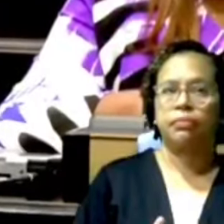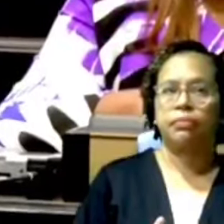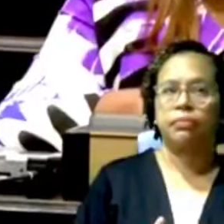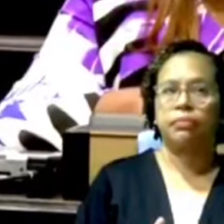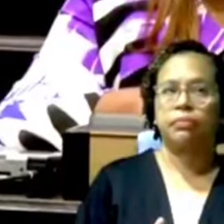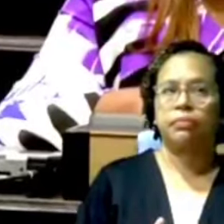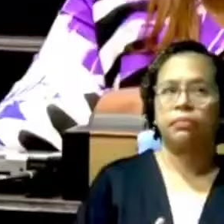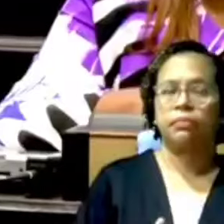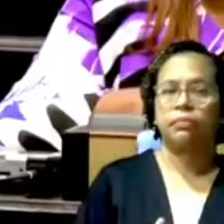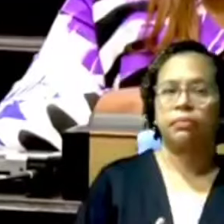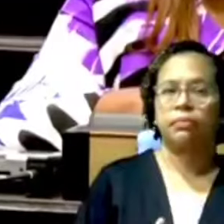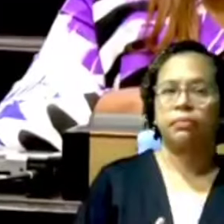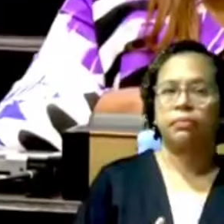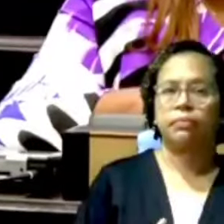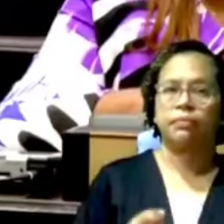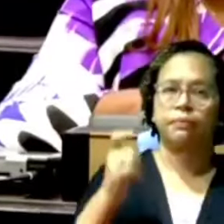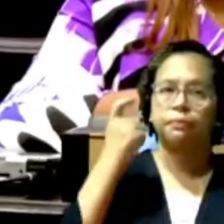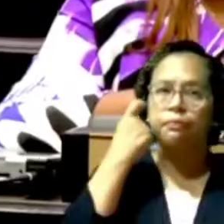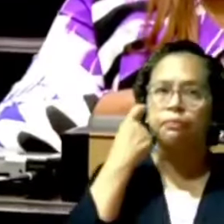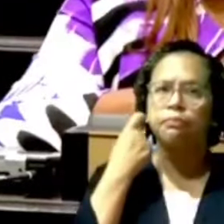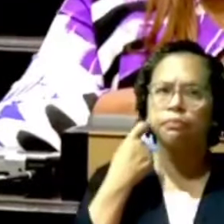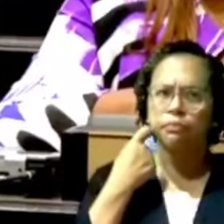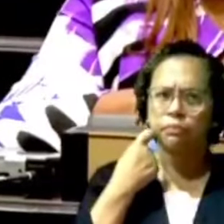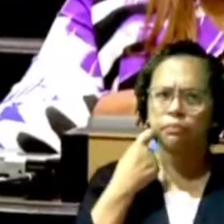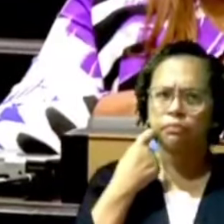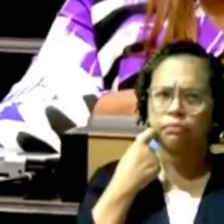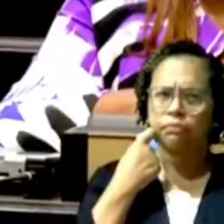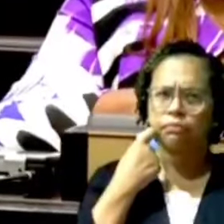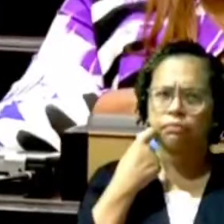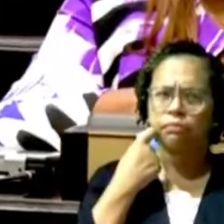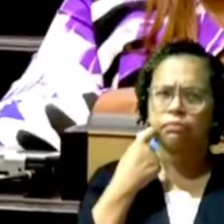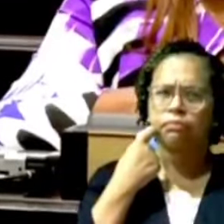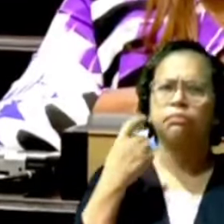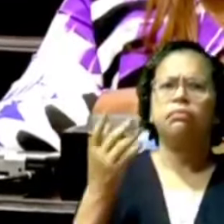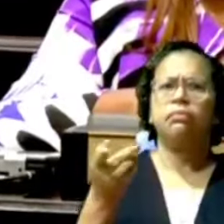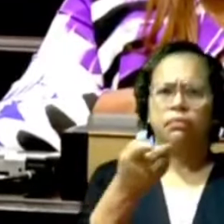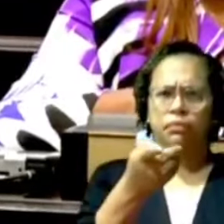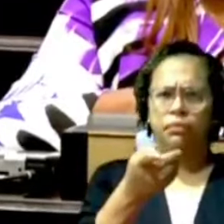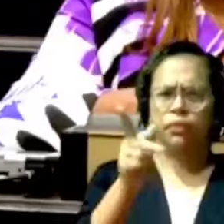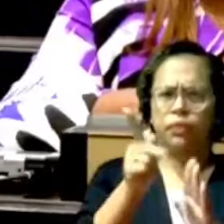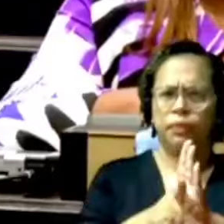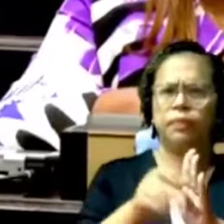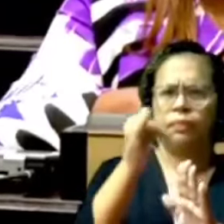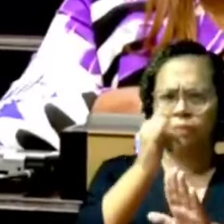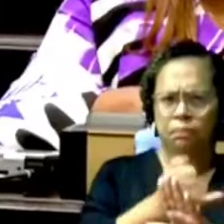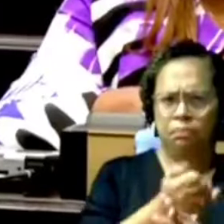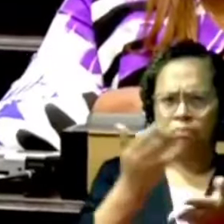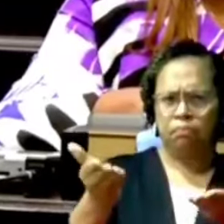Recientemente llegó un proyecto a la Cámara de Diputados, al Senado de la República,